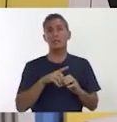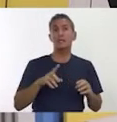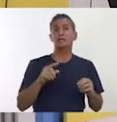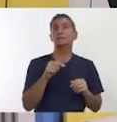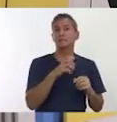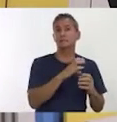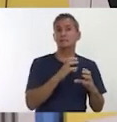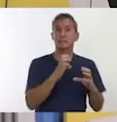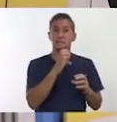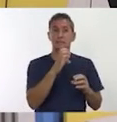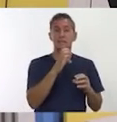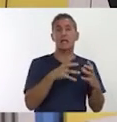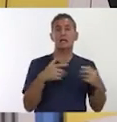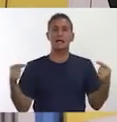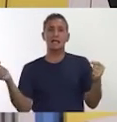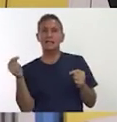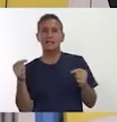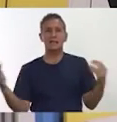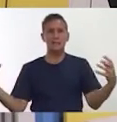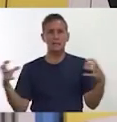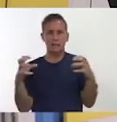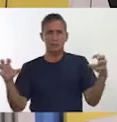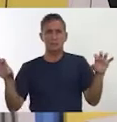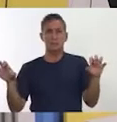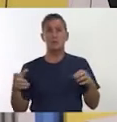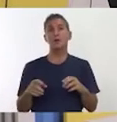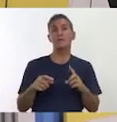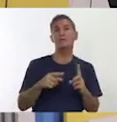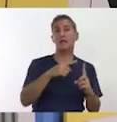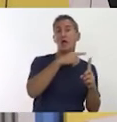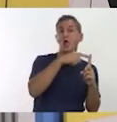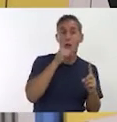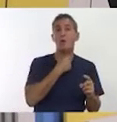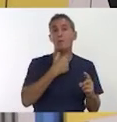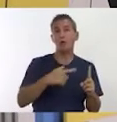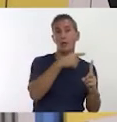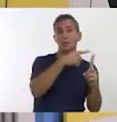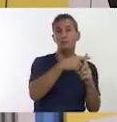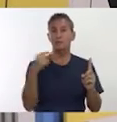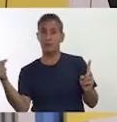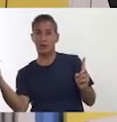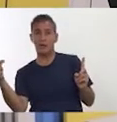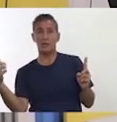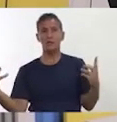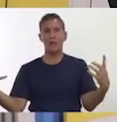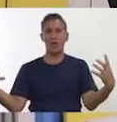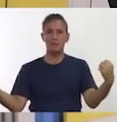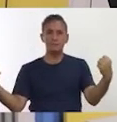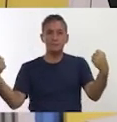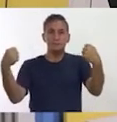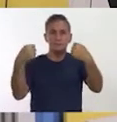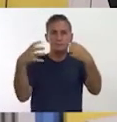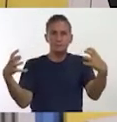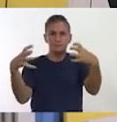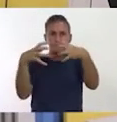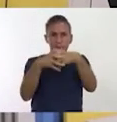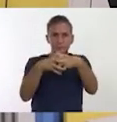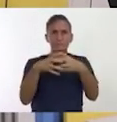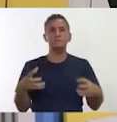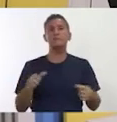son positivas, las dos cargas son positivas, ellas se repelen. Si las cargas